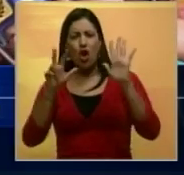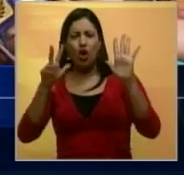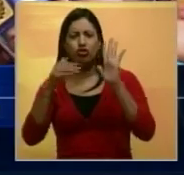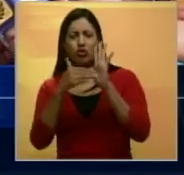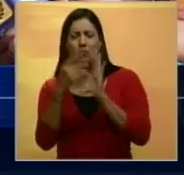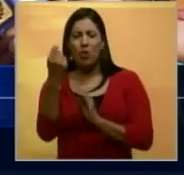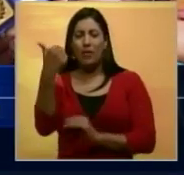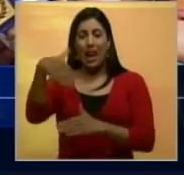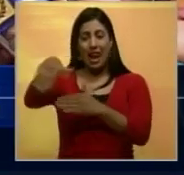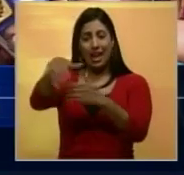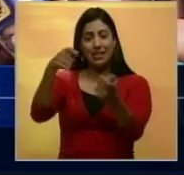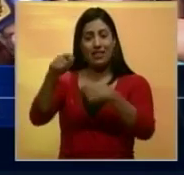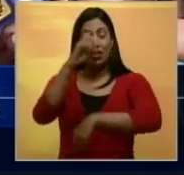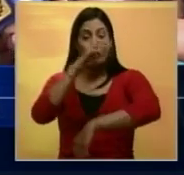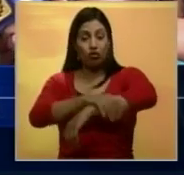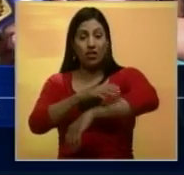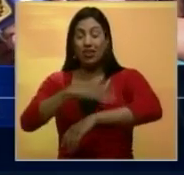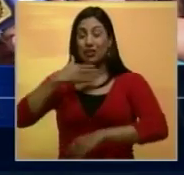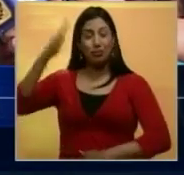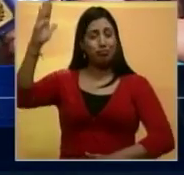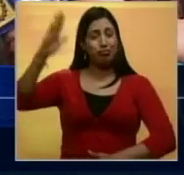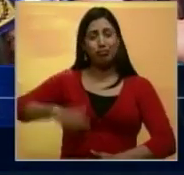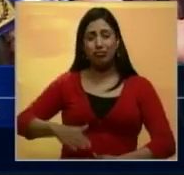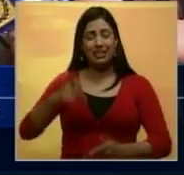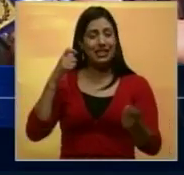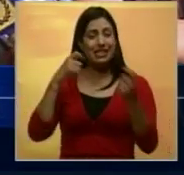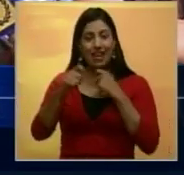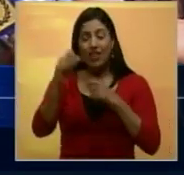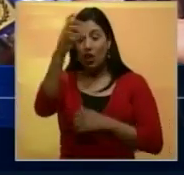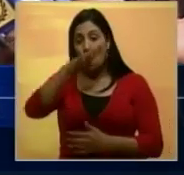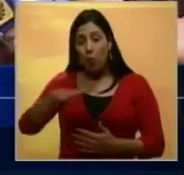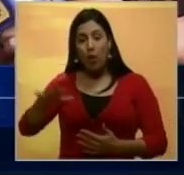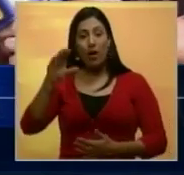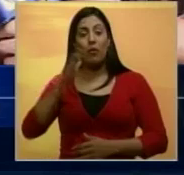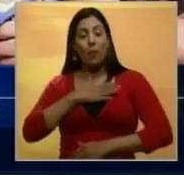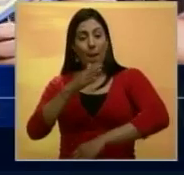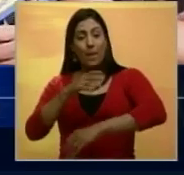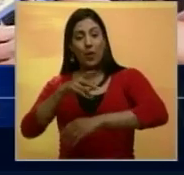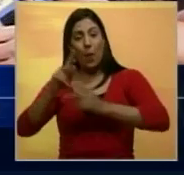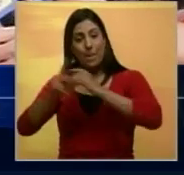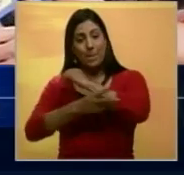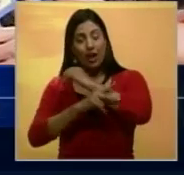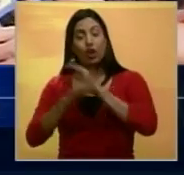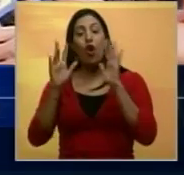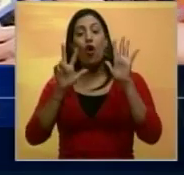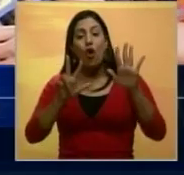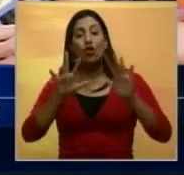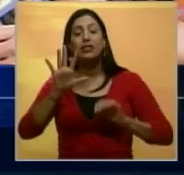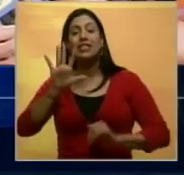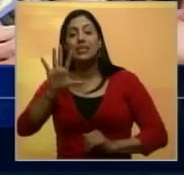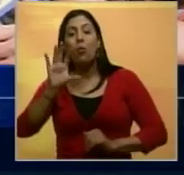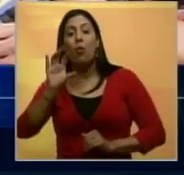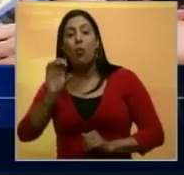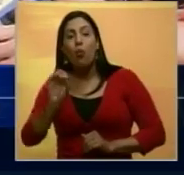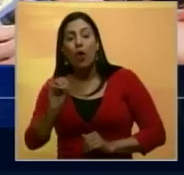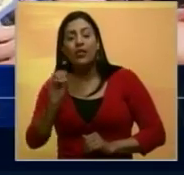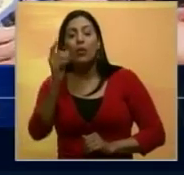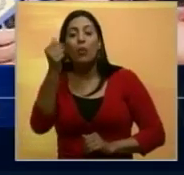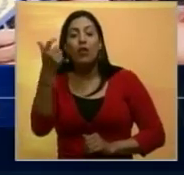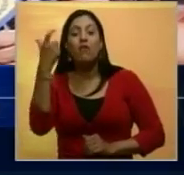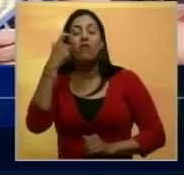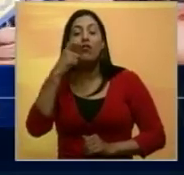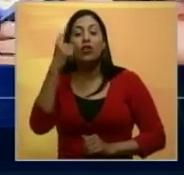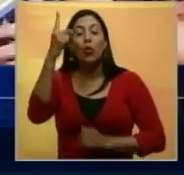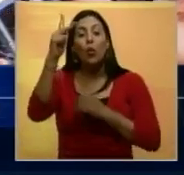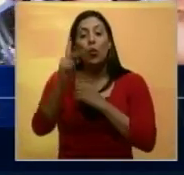8.000 bolívares el kilo de pernil. Aquí se lo estamos vendiendo al pueblo de la parroquia San Juan a 850